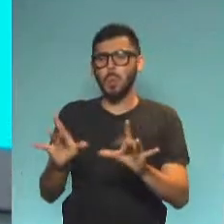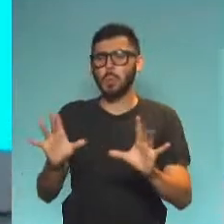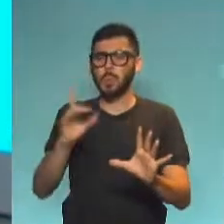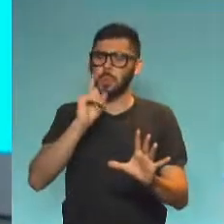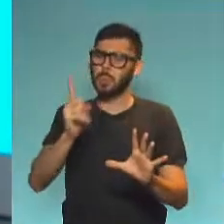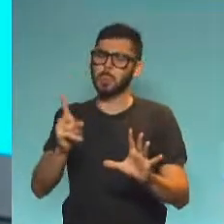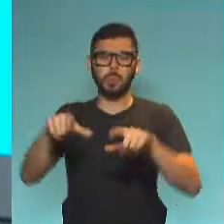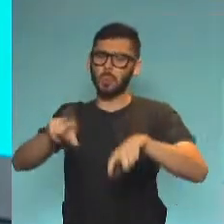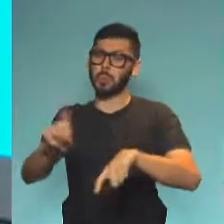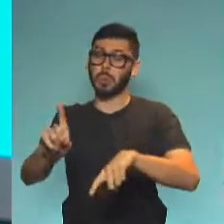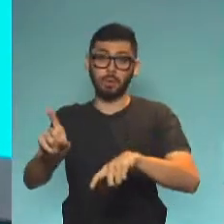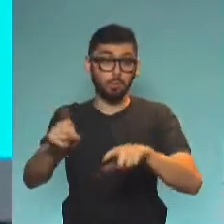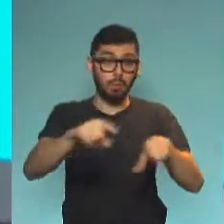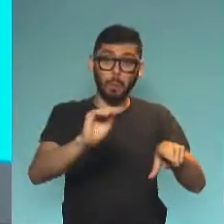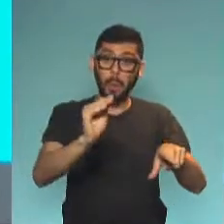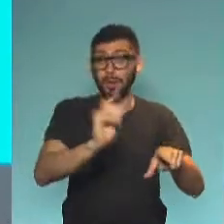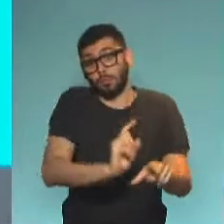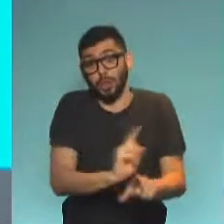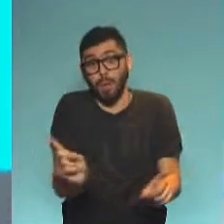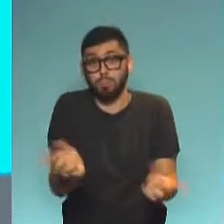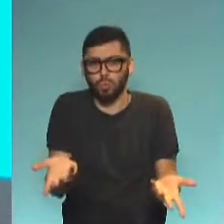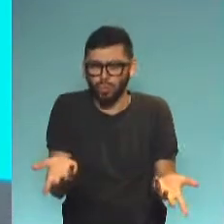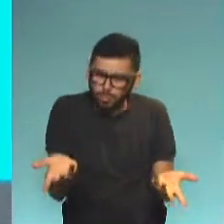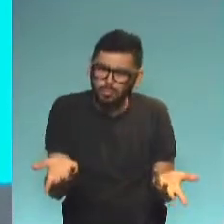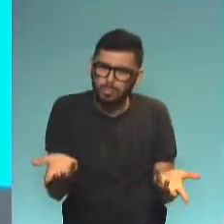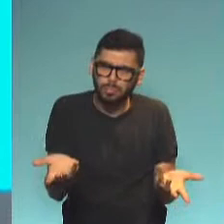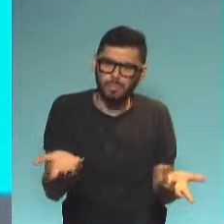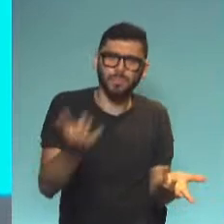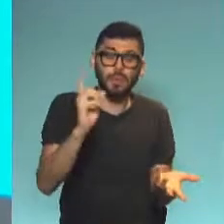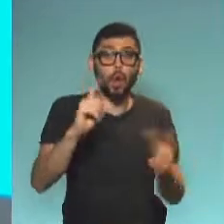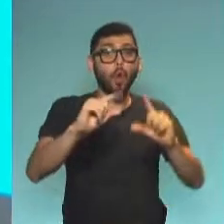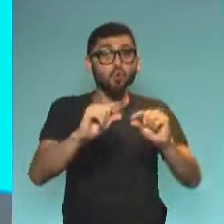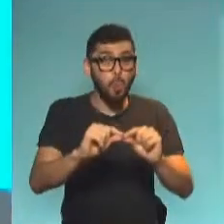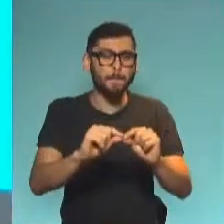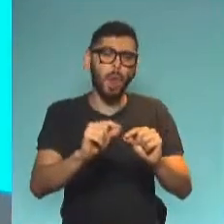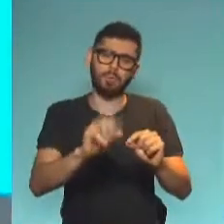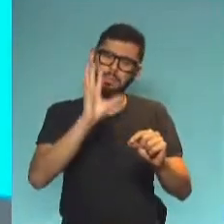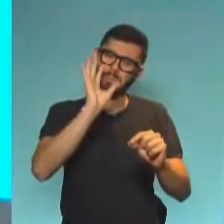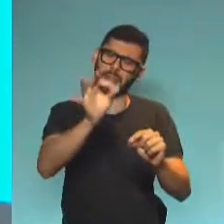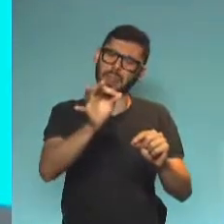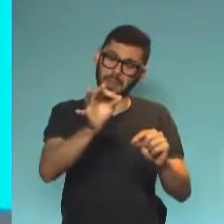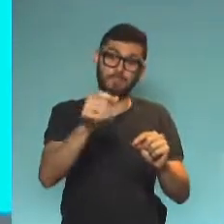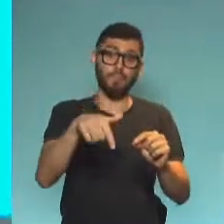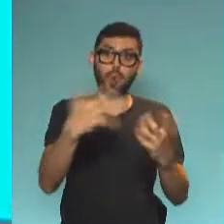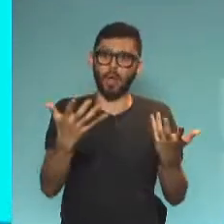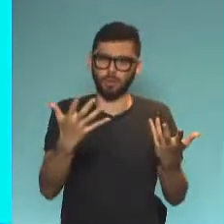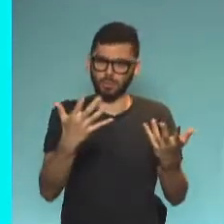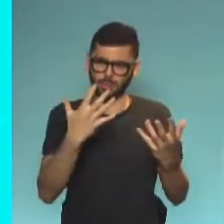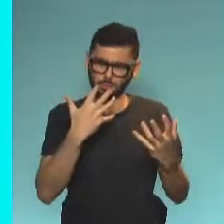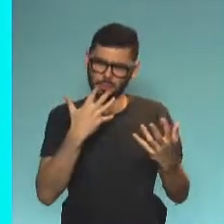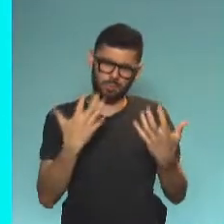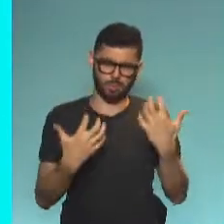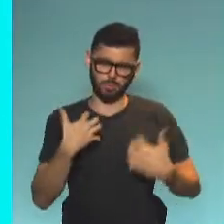Brasil prácticamente tampoco. Y hay números, los números hablan también, Felicitas, por eso esto también levanta controversia.